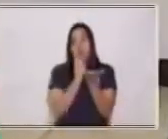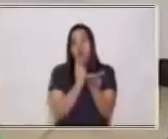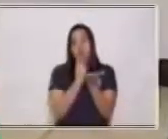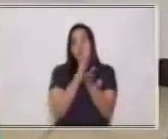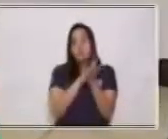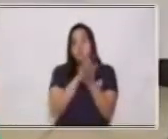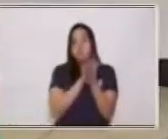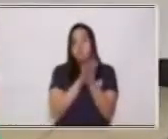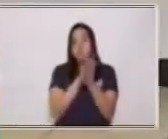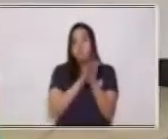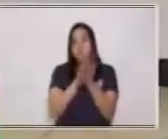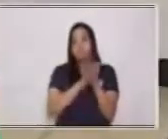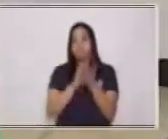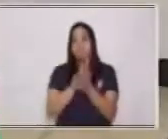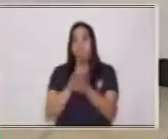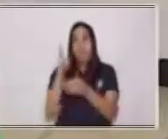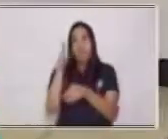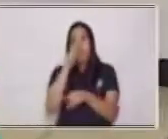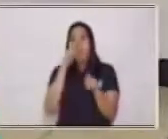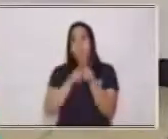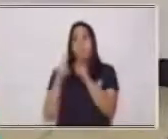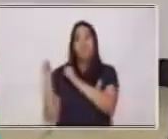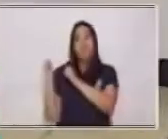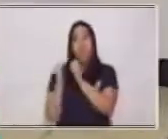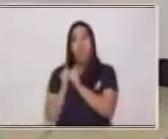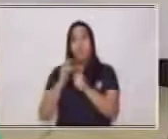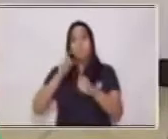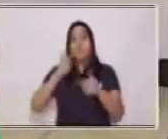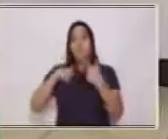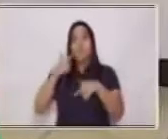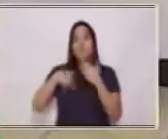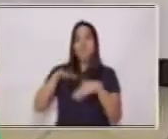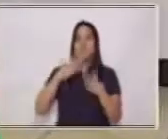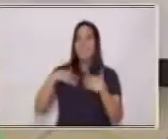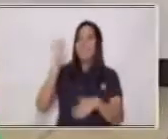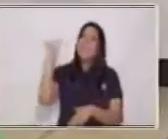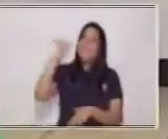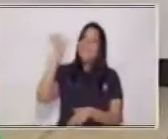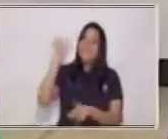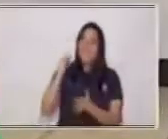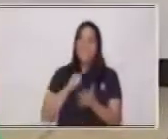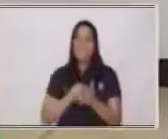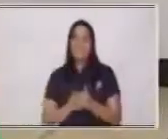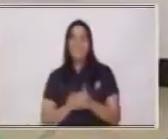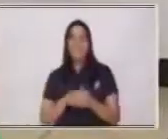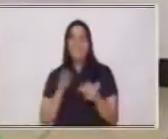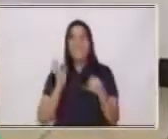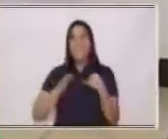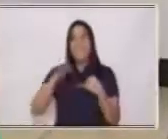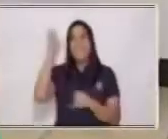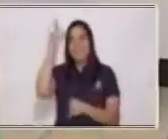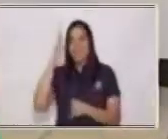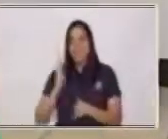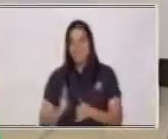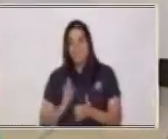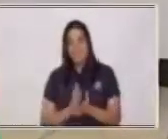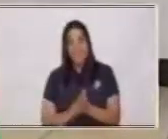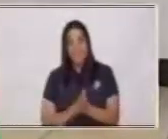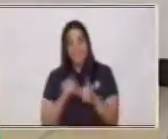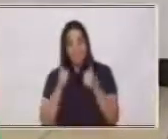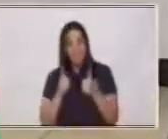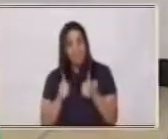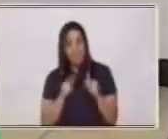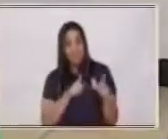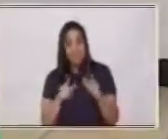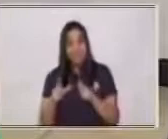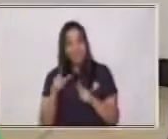constantemente. Nos acompaña en la lengua de señas Lourdes. Hola Lourdes. Excelente. ¿Están listos?